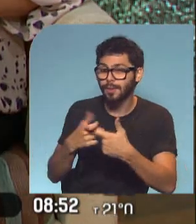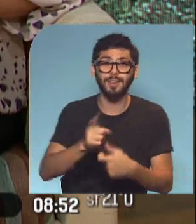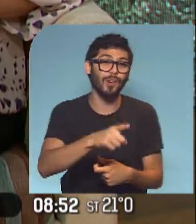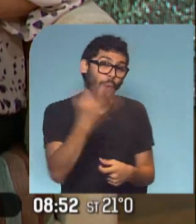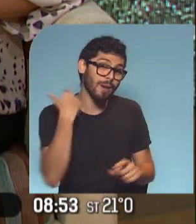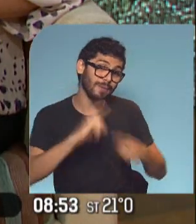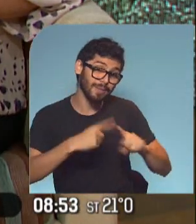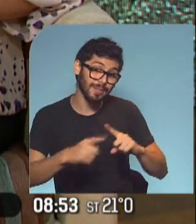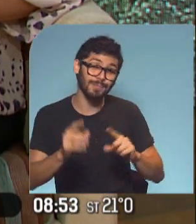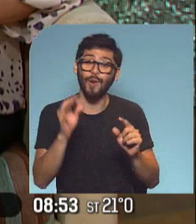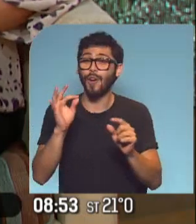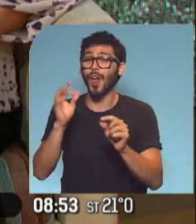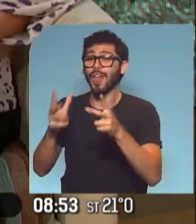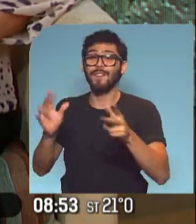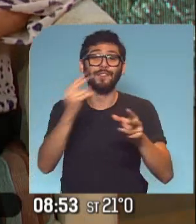tampoco